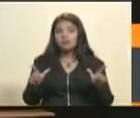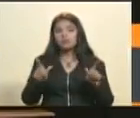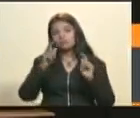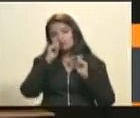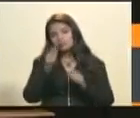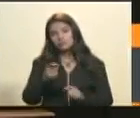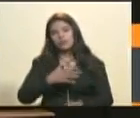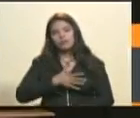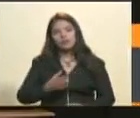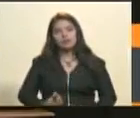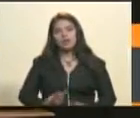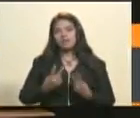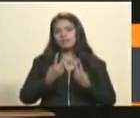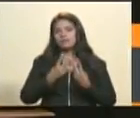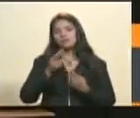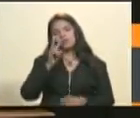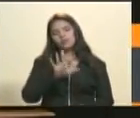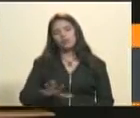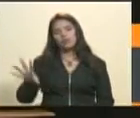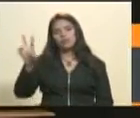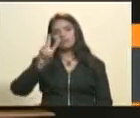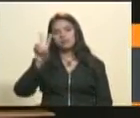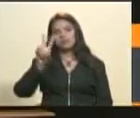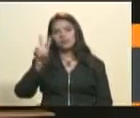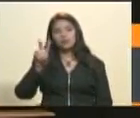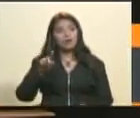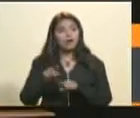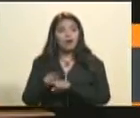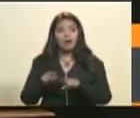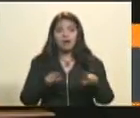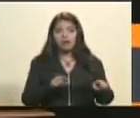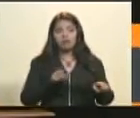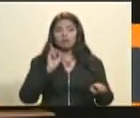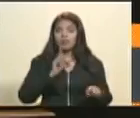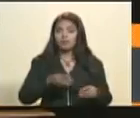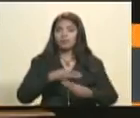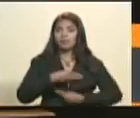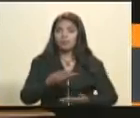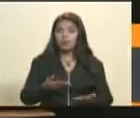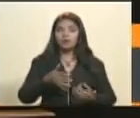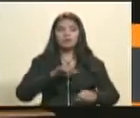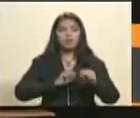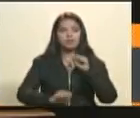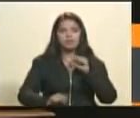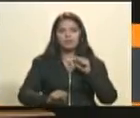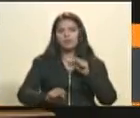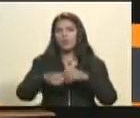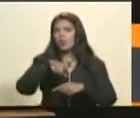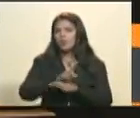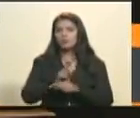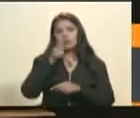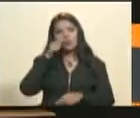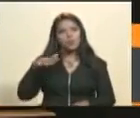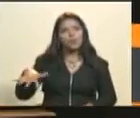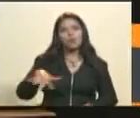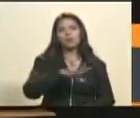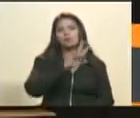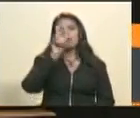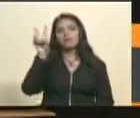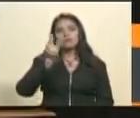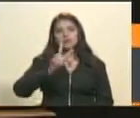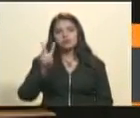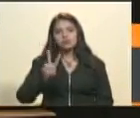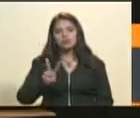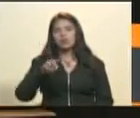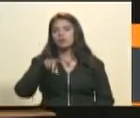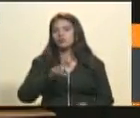ofrendamos nuestras vidas a Venezuela. A ella nos debemos y la defenderemos como un solo pueblo venezolano